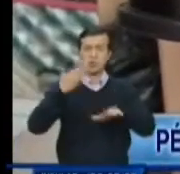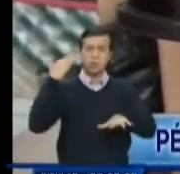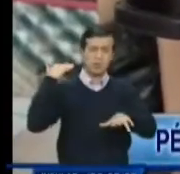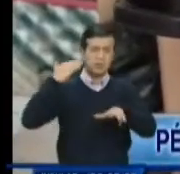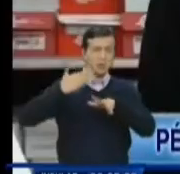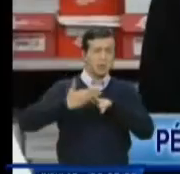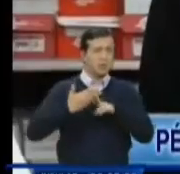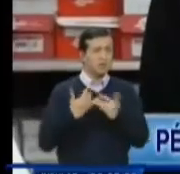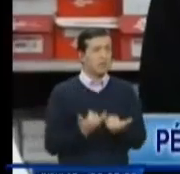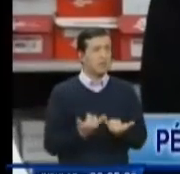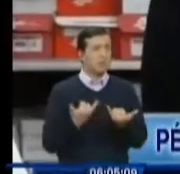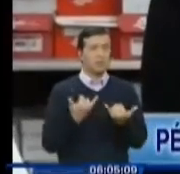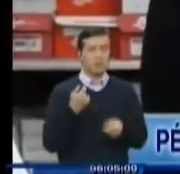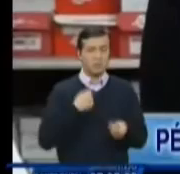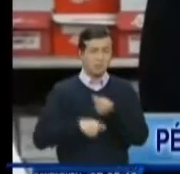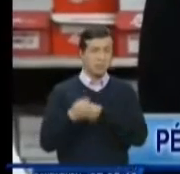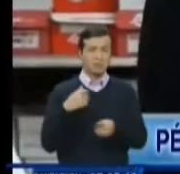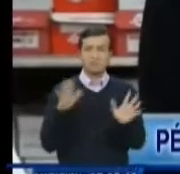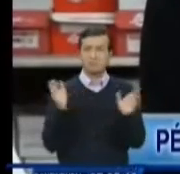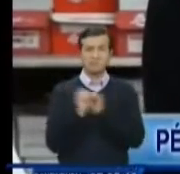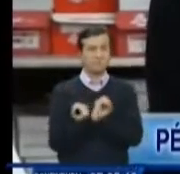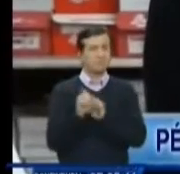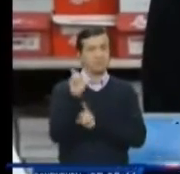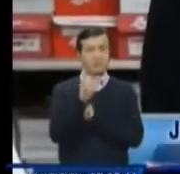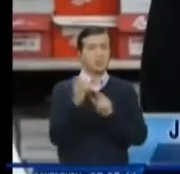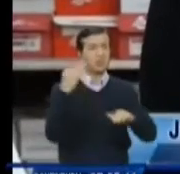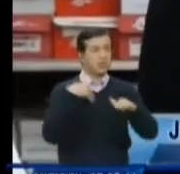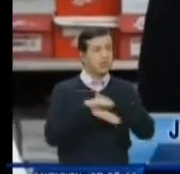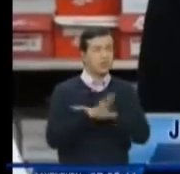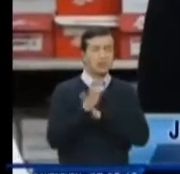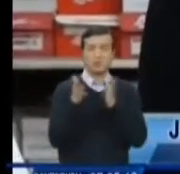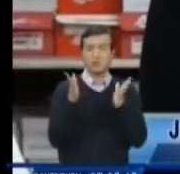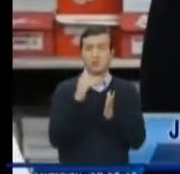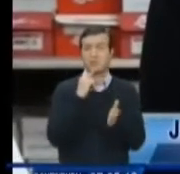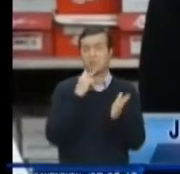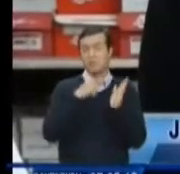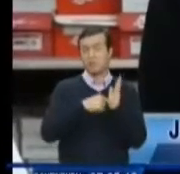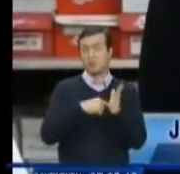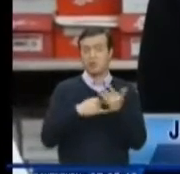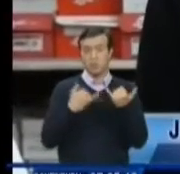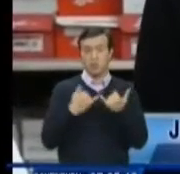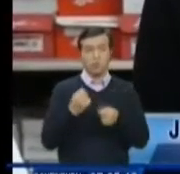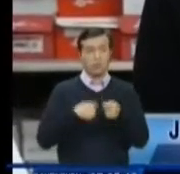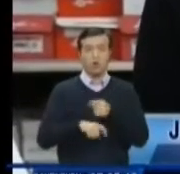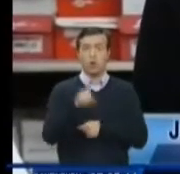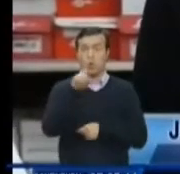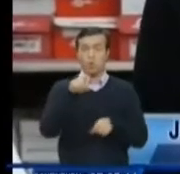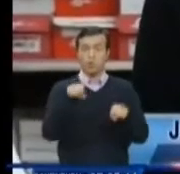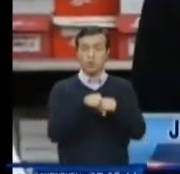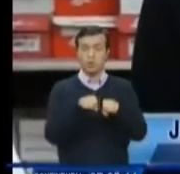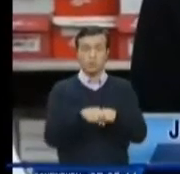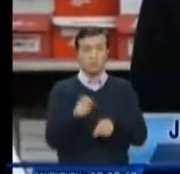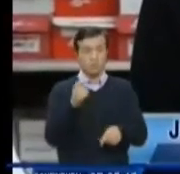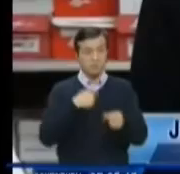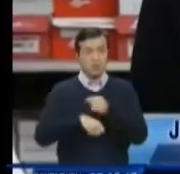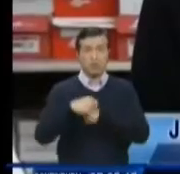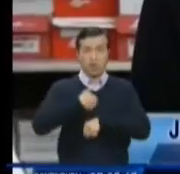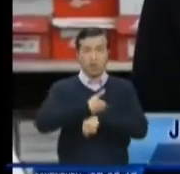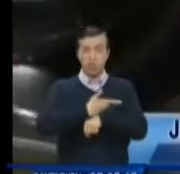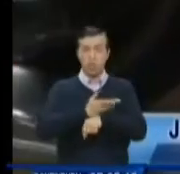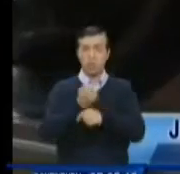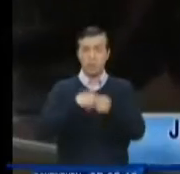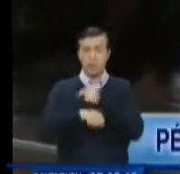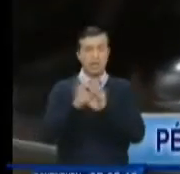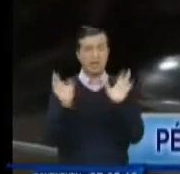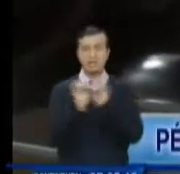registra su local. No tenemos nada de clientelas hasta ahora. Por ejemplo, en el almacén no se ha vendido un par de zapatos durante todo el